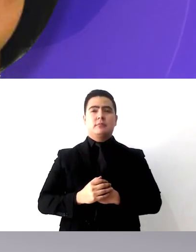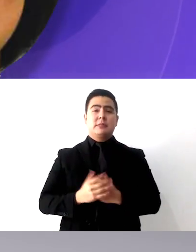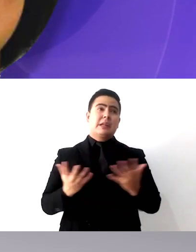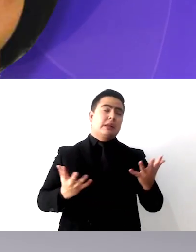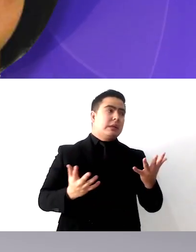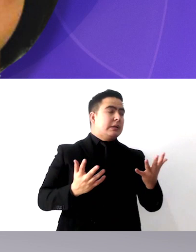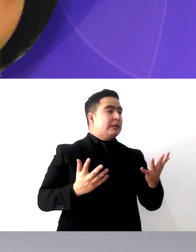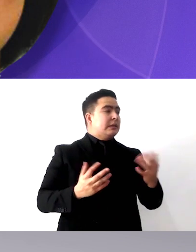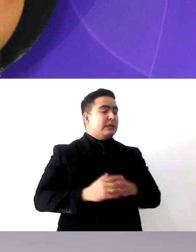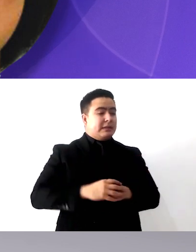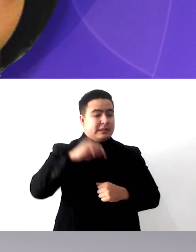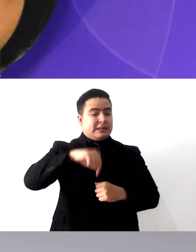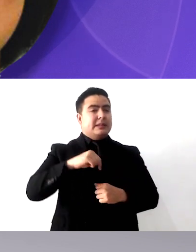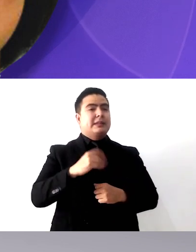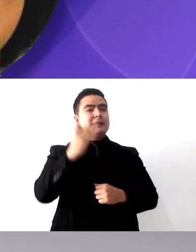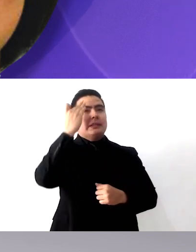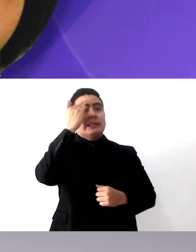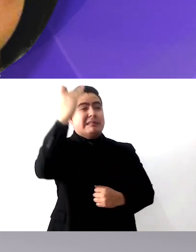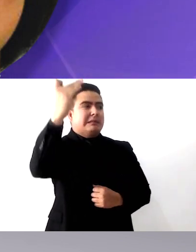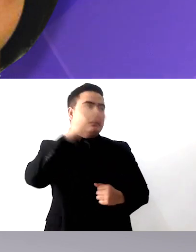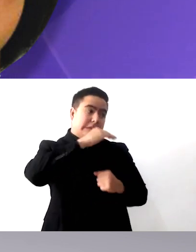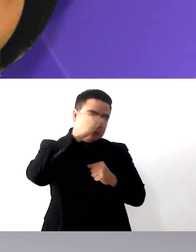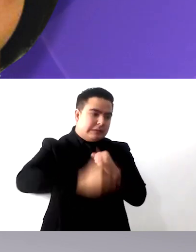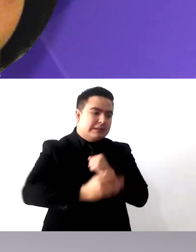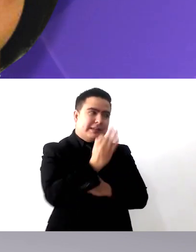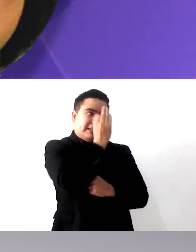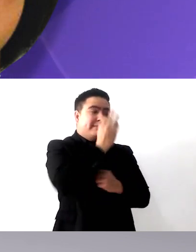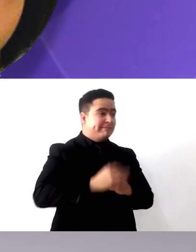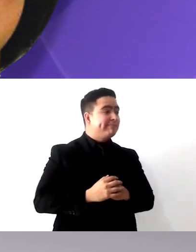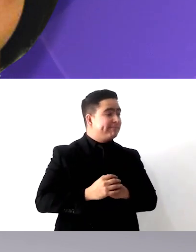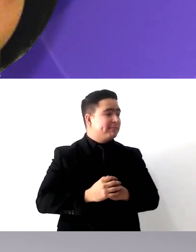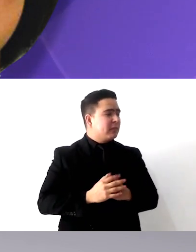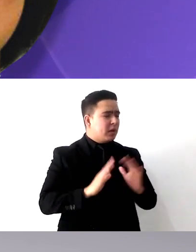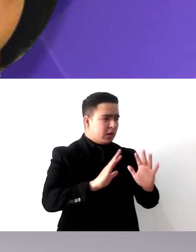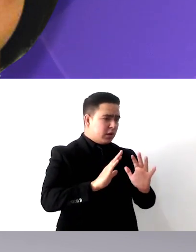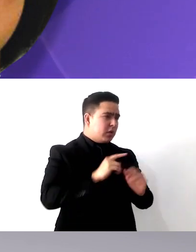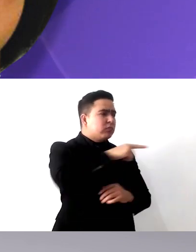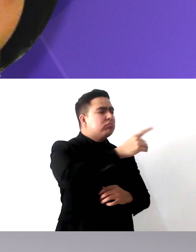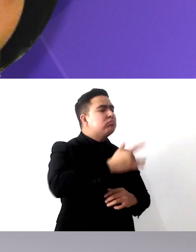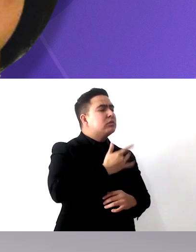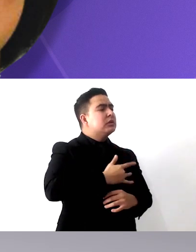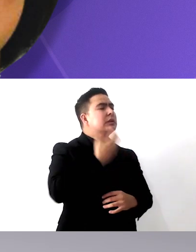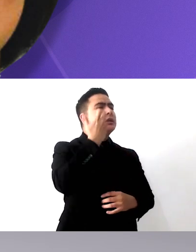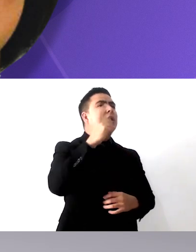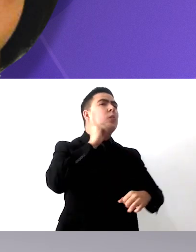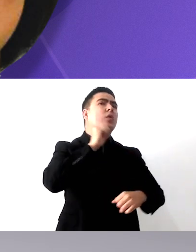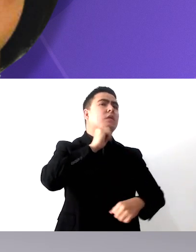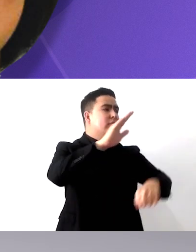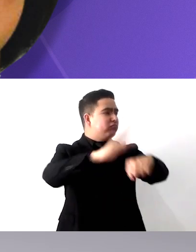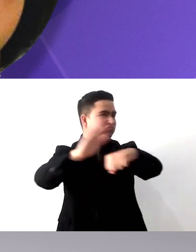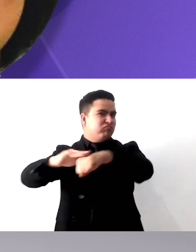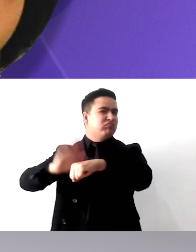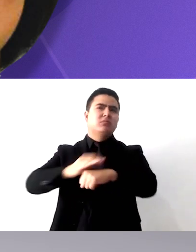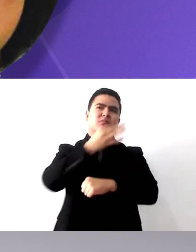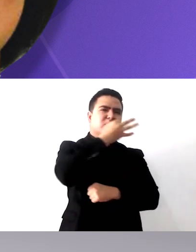terminando el tiempo aquí en este programa de La Urna. ¿Algún mensaje que le quieras dar a las mujeres de Coahuila, a